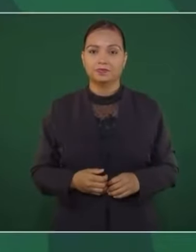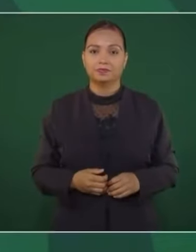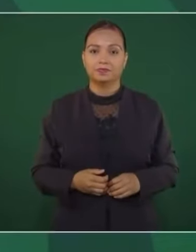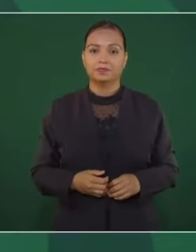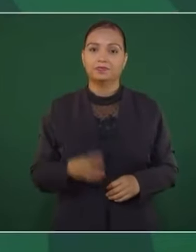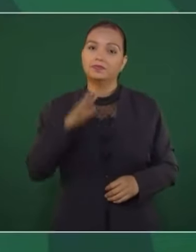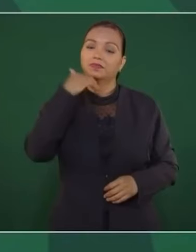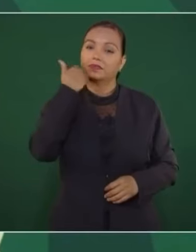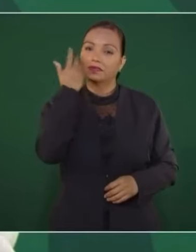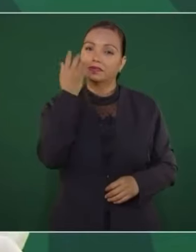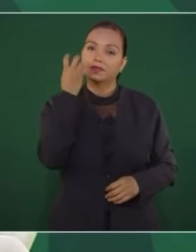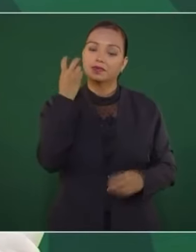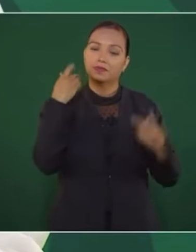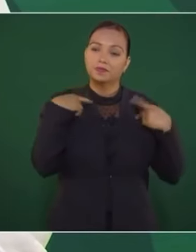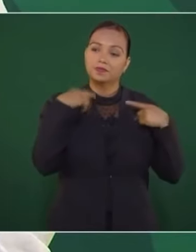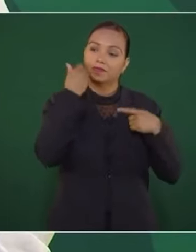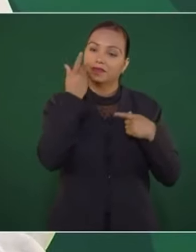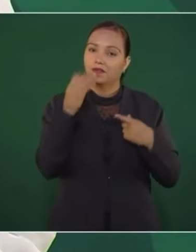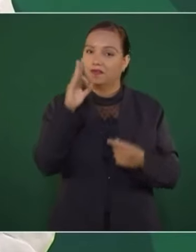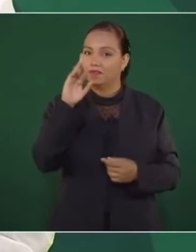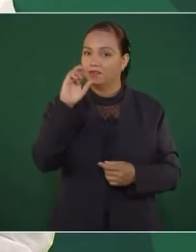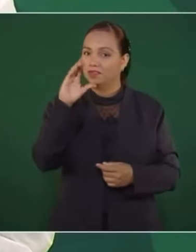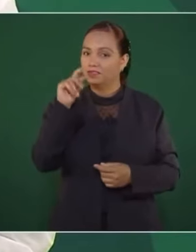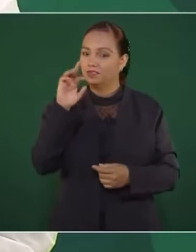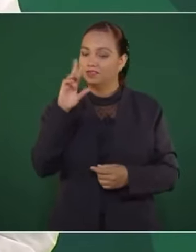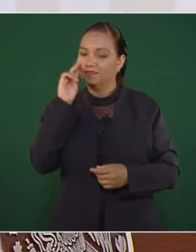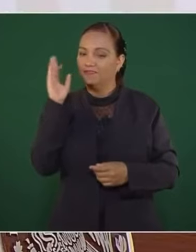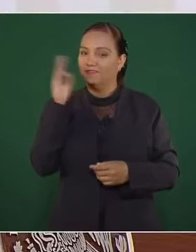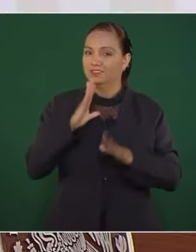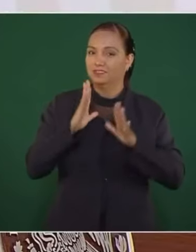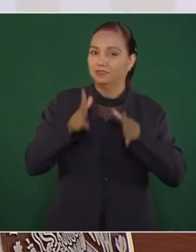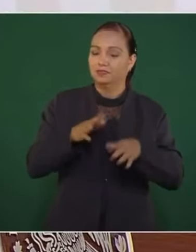Y ellos quisieran que fracasáramos.